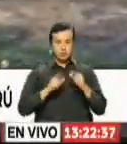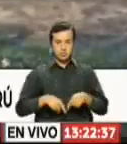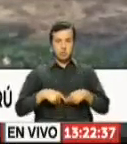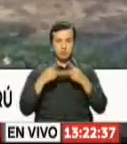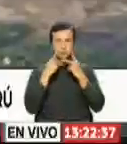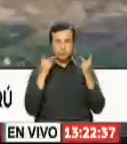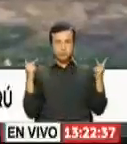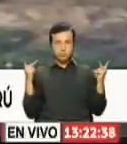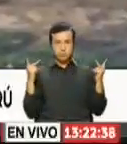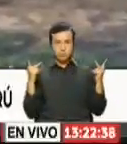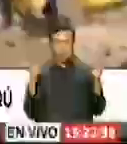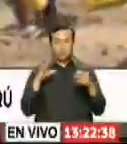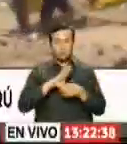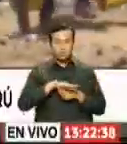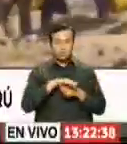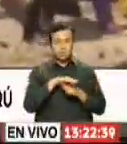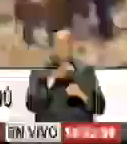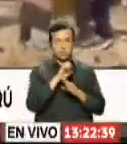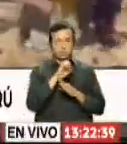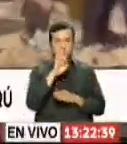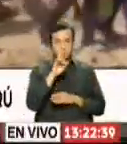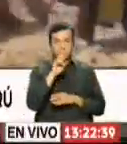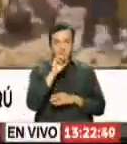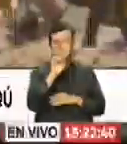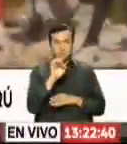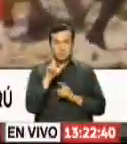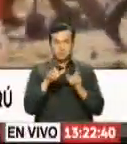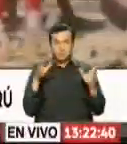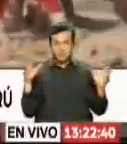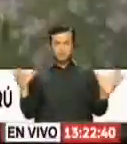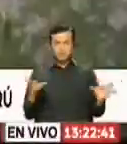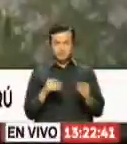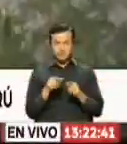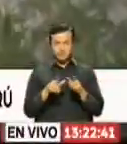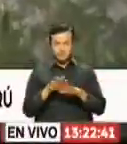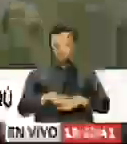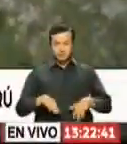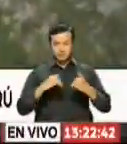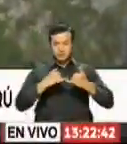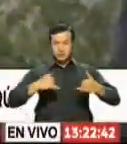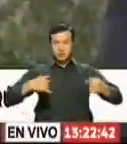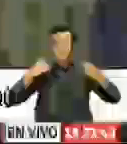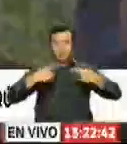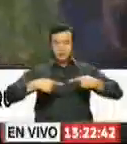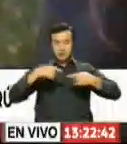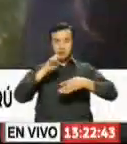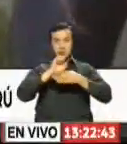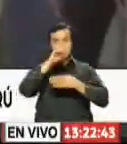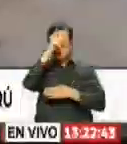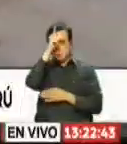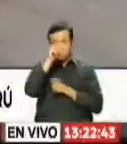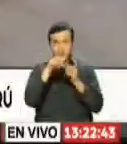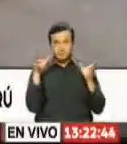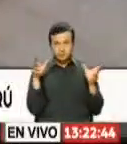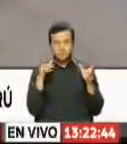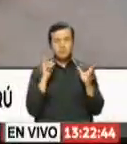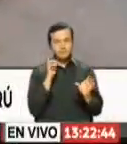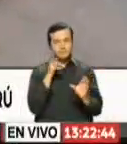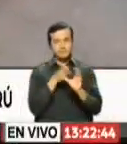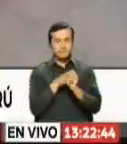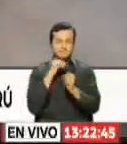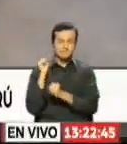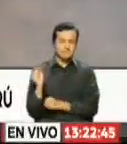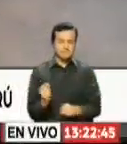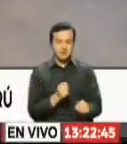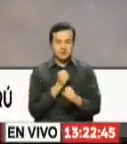Pública, Consulado de Ecuador en Tumbes y ciudadanos que viven en el límite fronterizo entre Ecuador y Perú participan de la